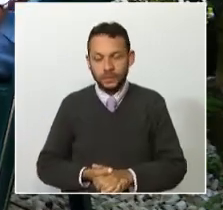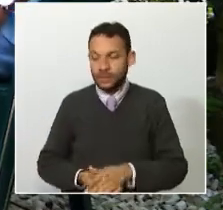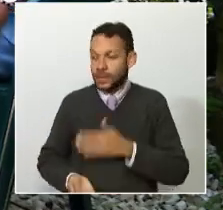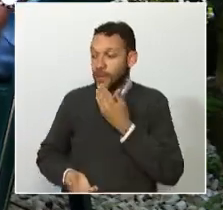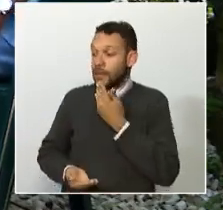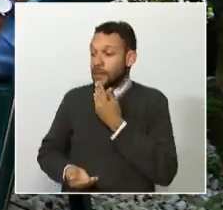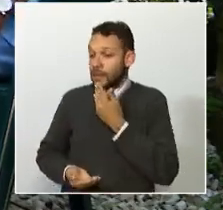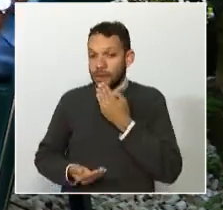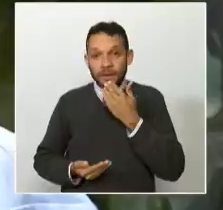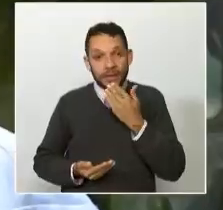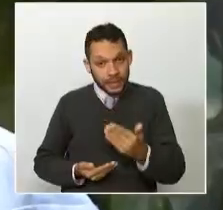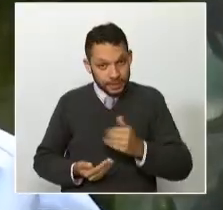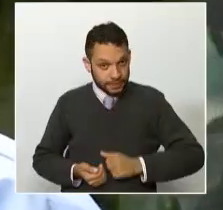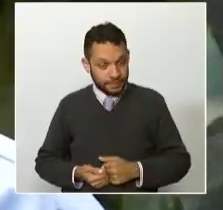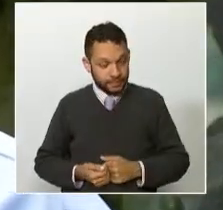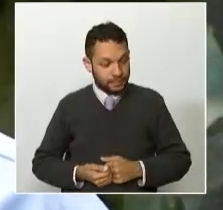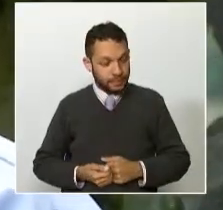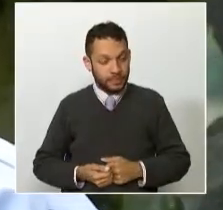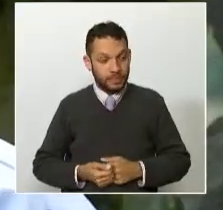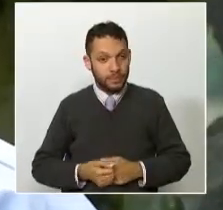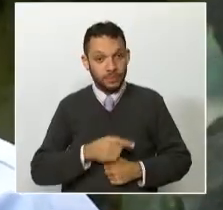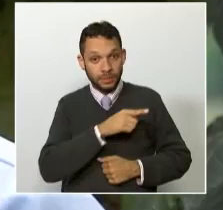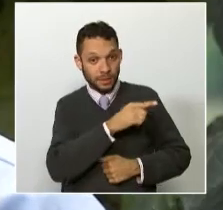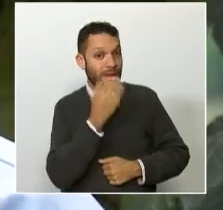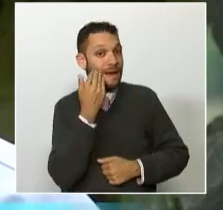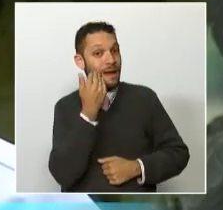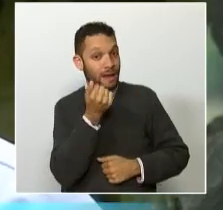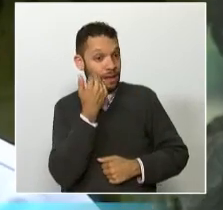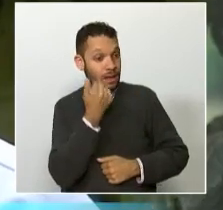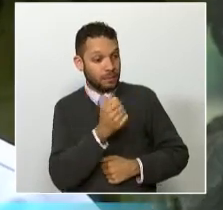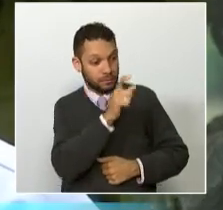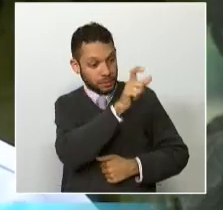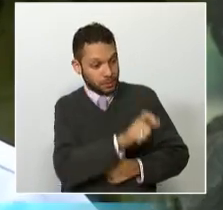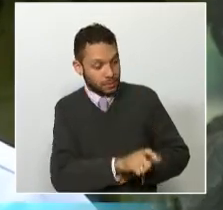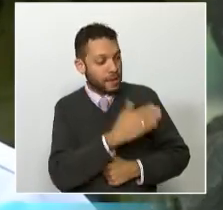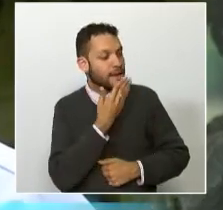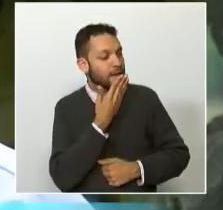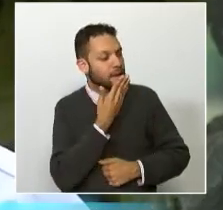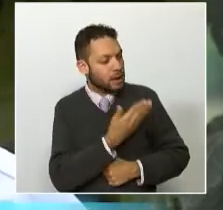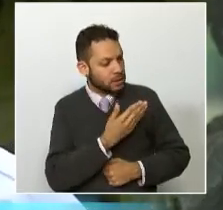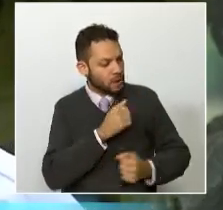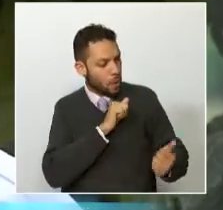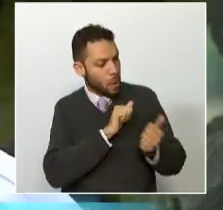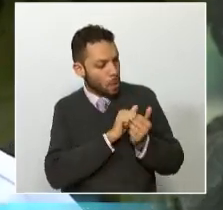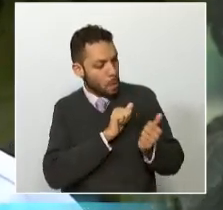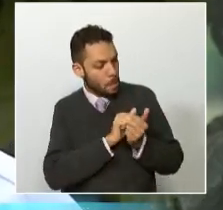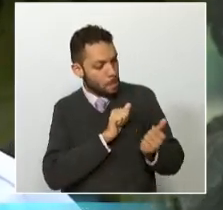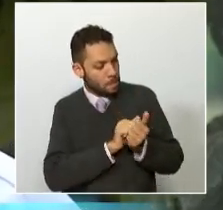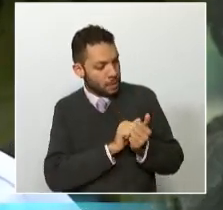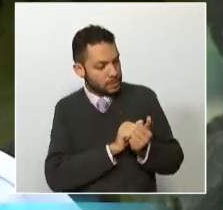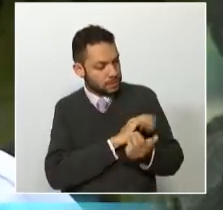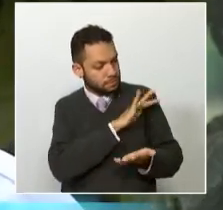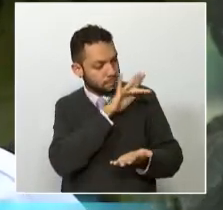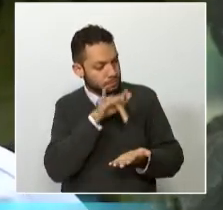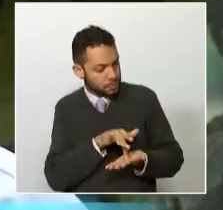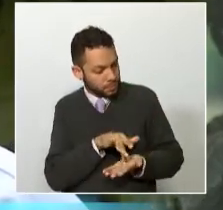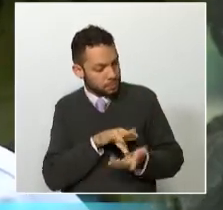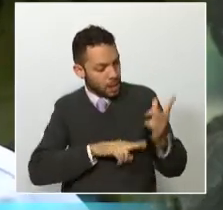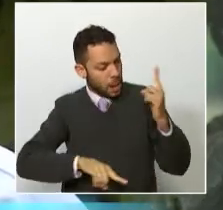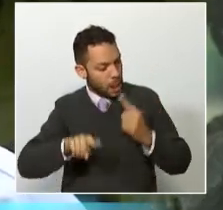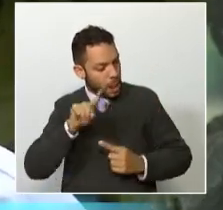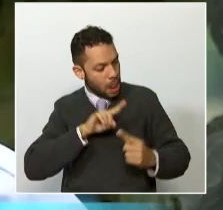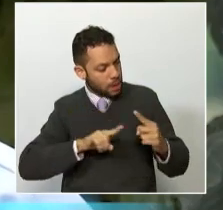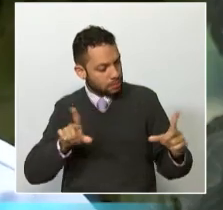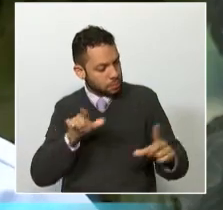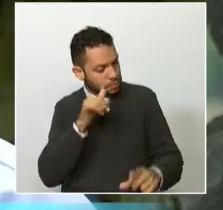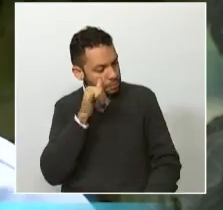Gracias, doctor Jorge Enrique. Bueno, doña Irma es una paciente, muchas gracias por habernos acompañado, pues y haber accedido a venir al programa. Es una